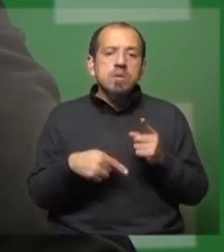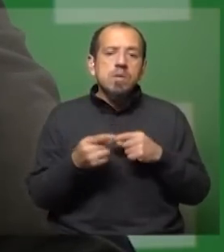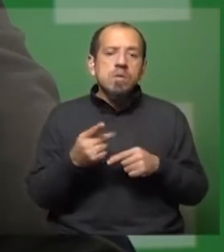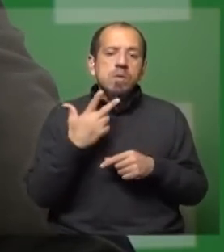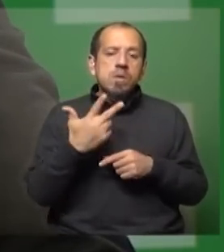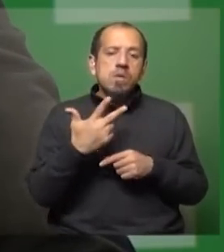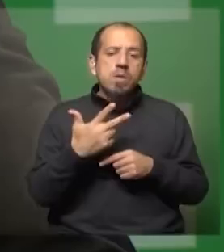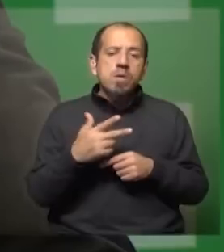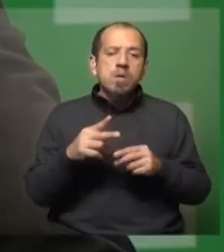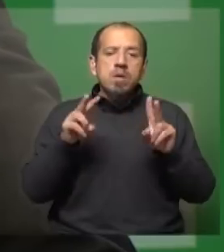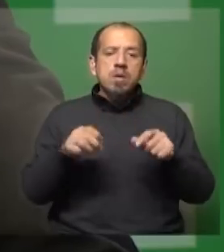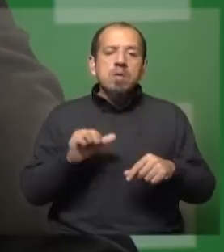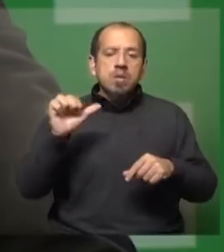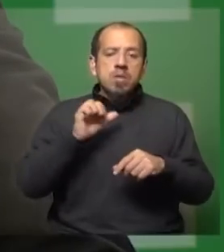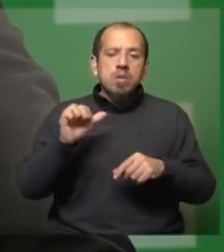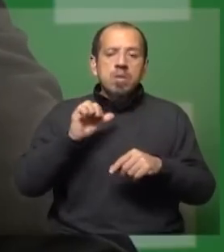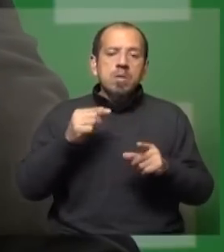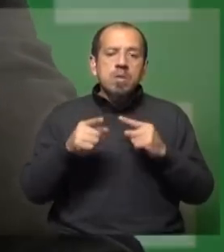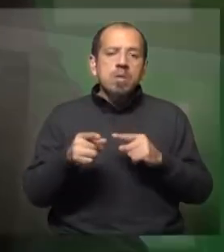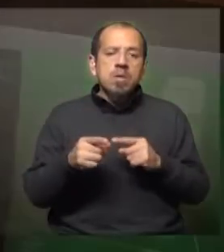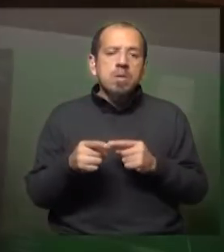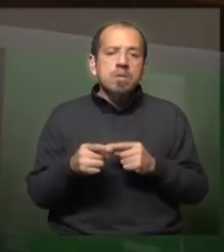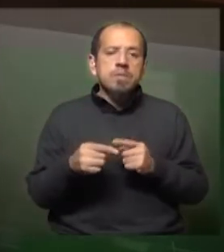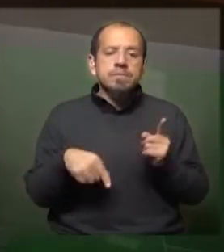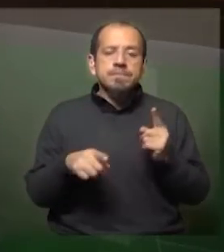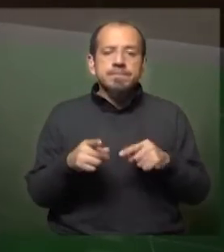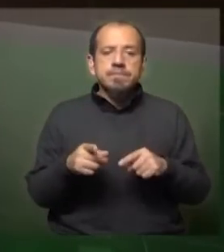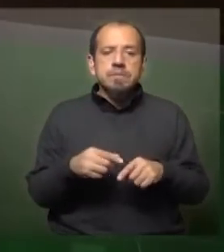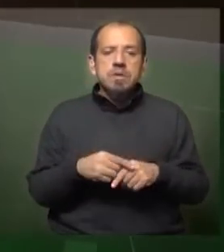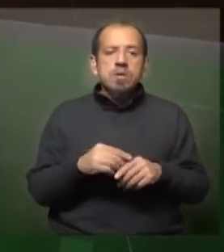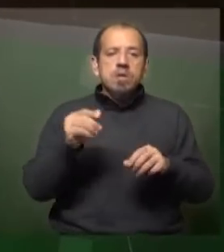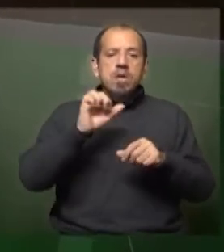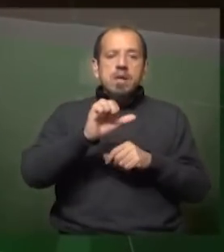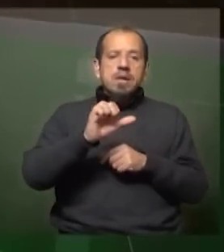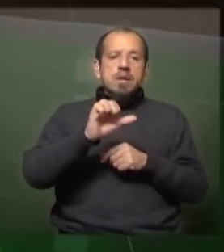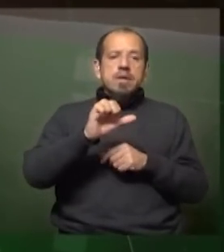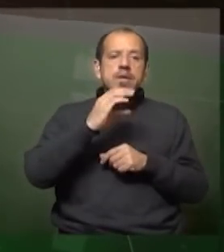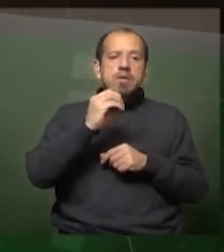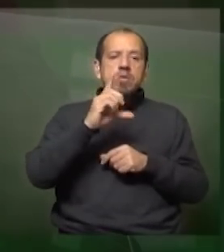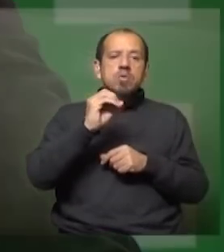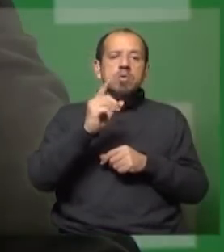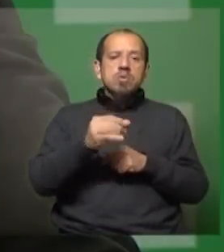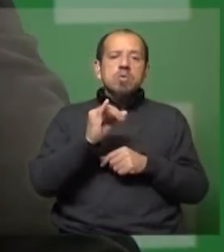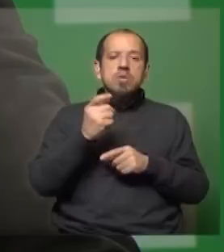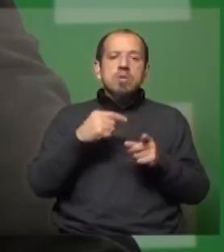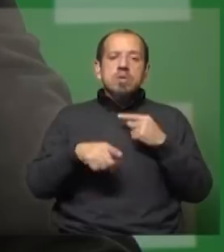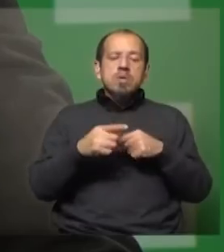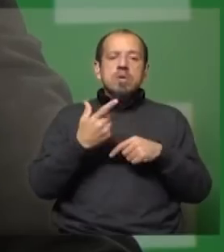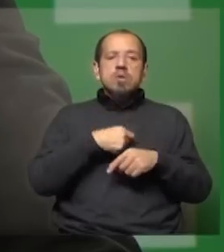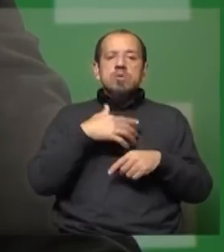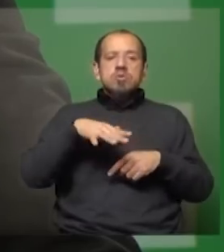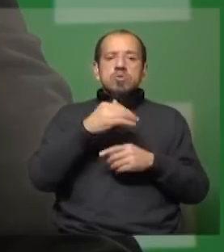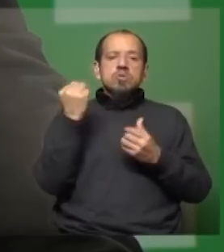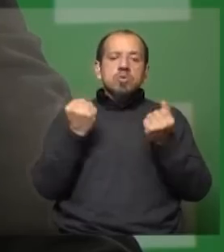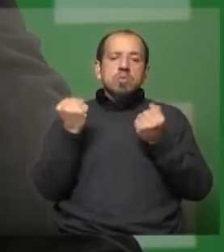tres temas de Europa no que les llaman ellos transición que es la transición ecológica la transición digital y la transición socioeconómica